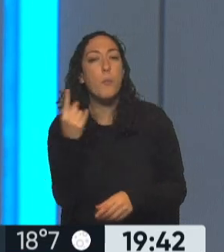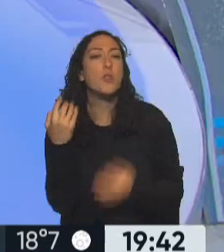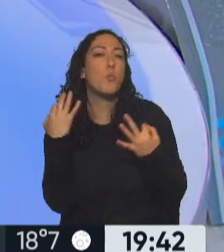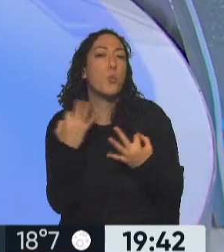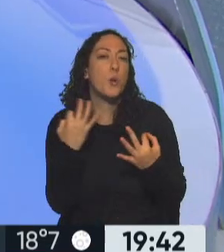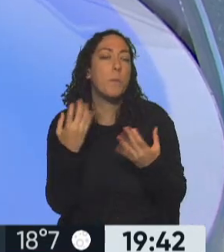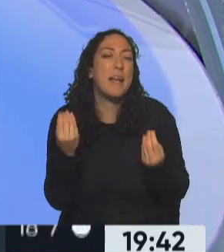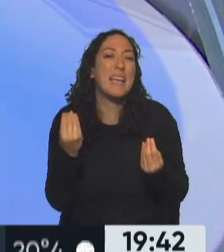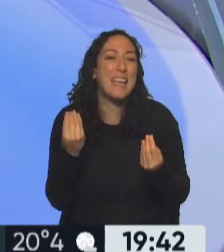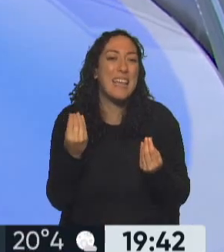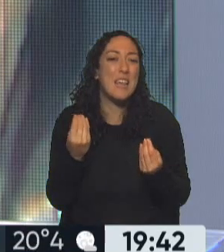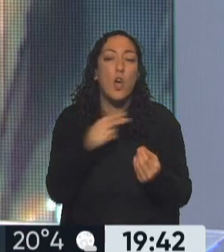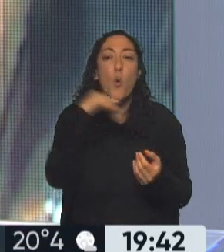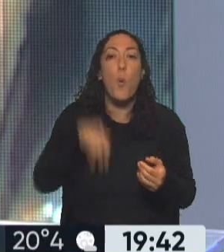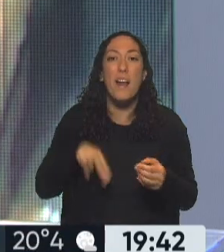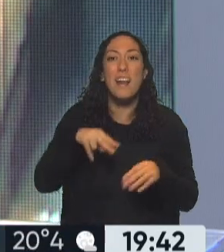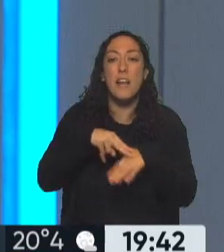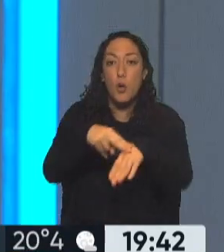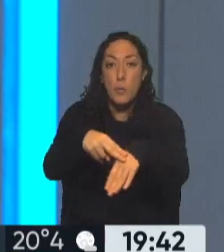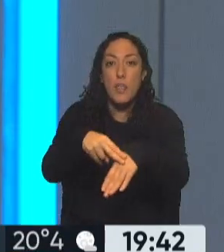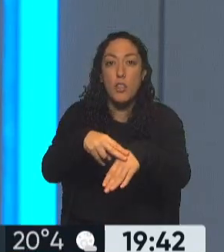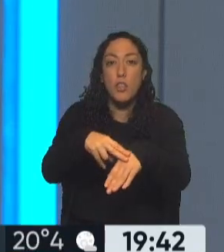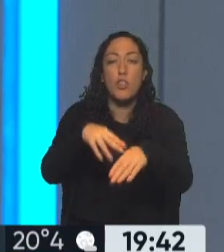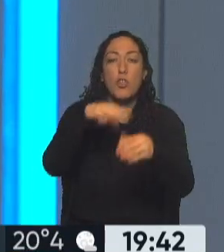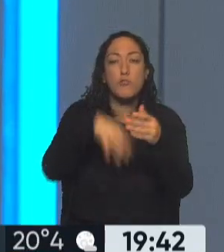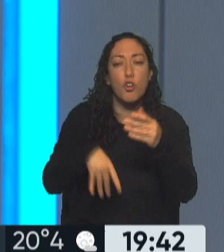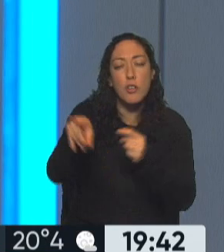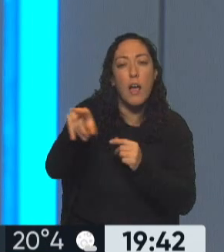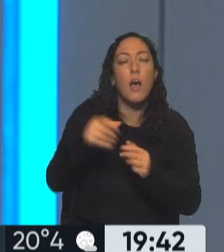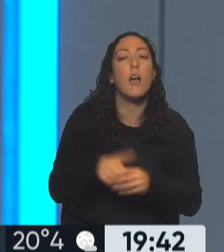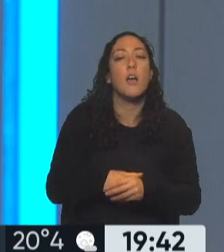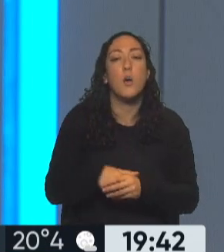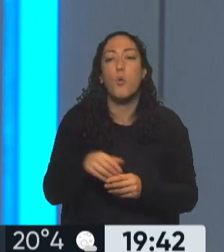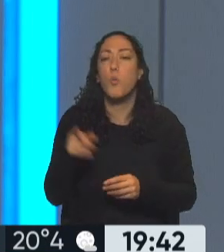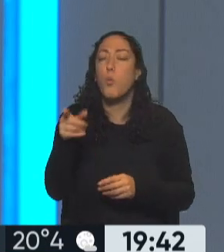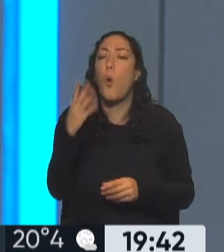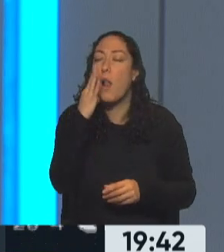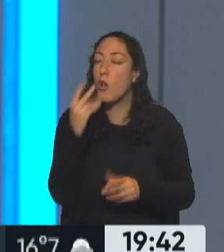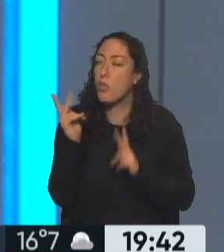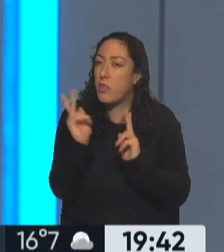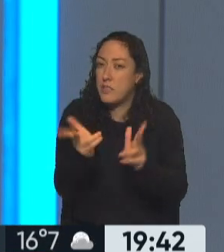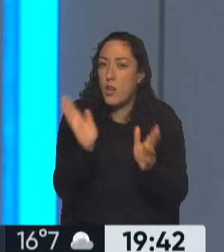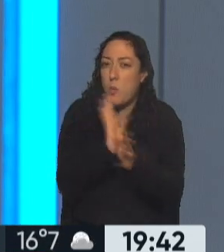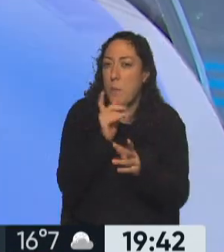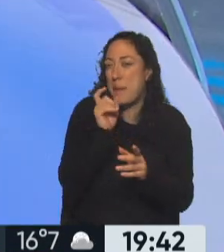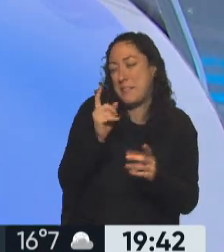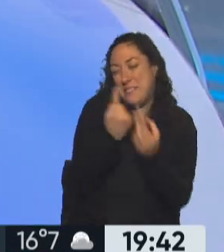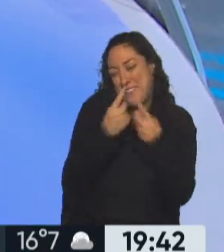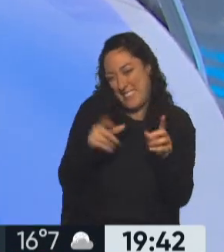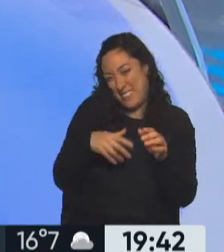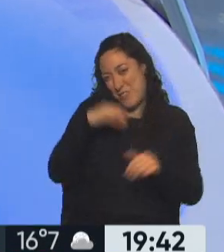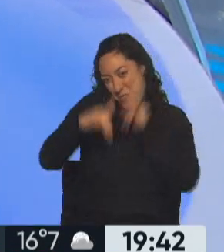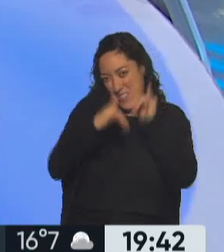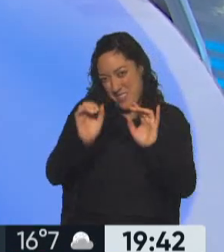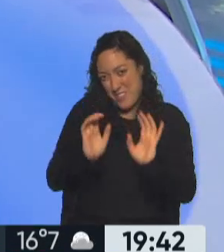recomendar la nota de Juan, ahí en Cenital. En un momento vos esbozás algo, Juan, con otras palabras, pero yo lo